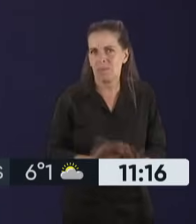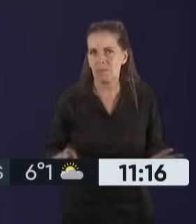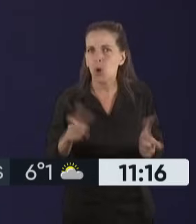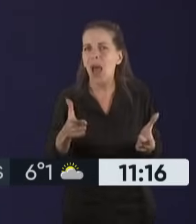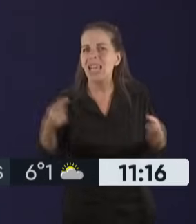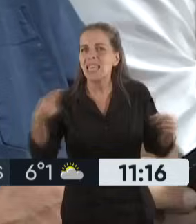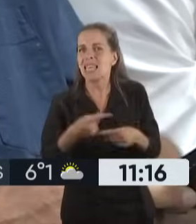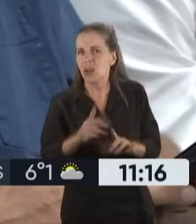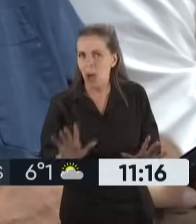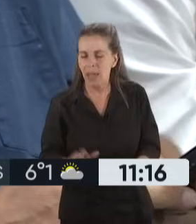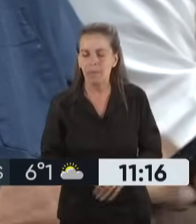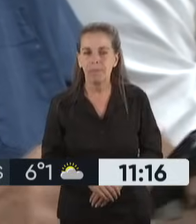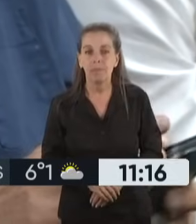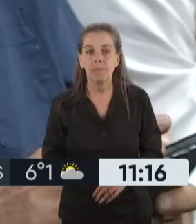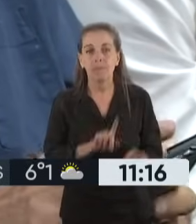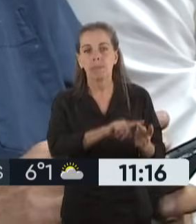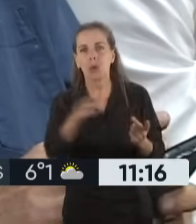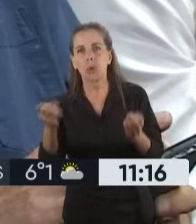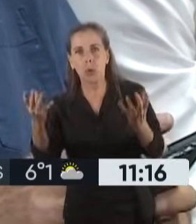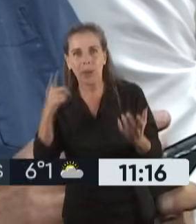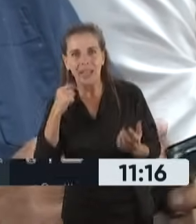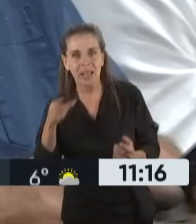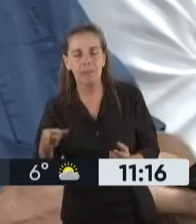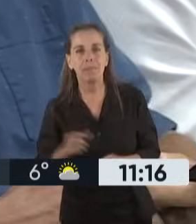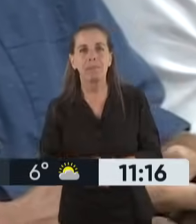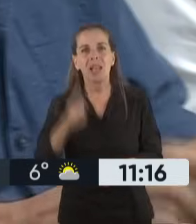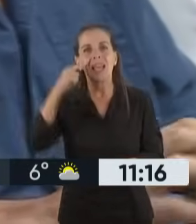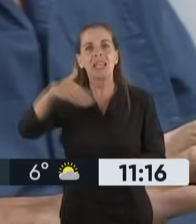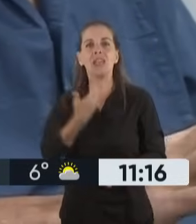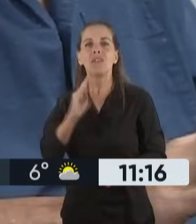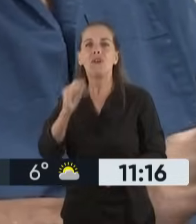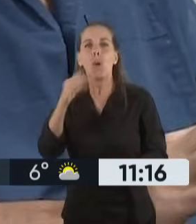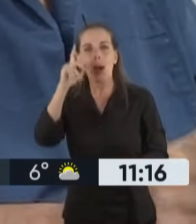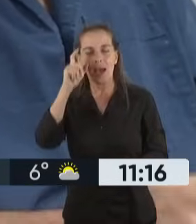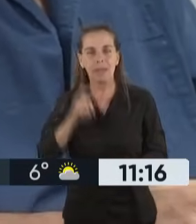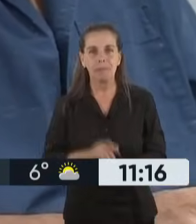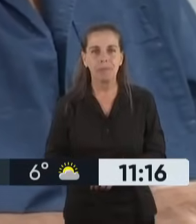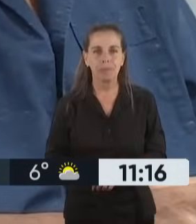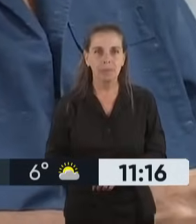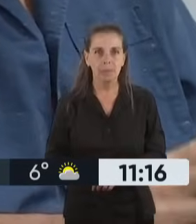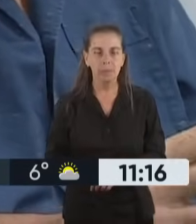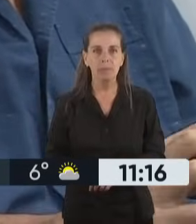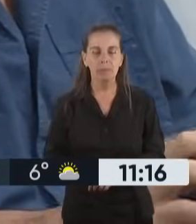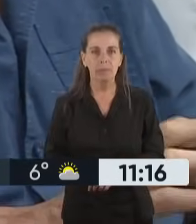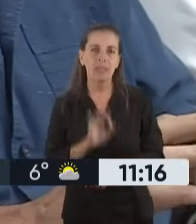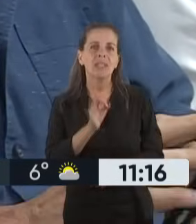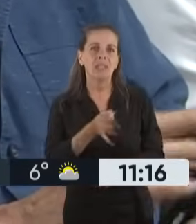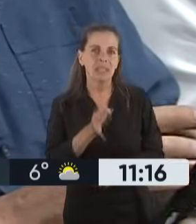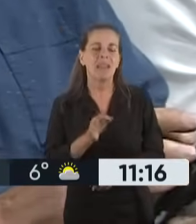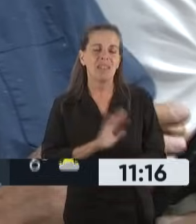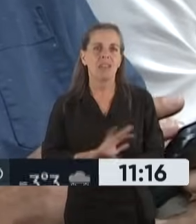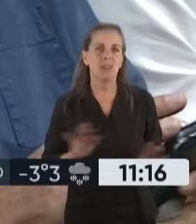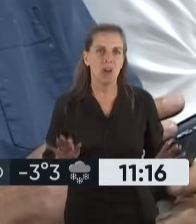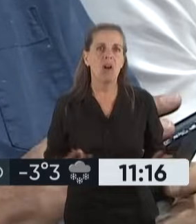¿Qué tal, Manuel? ¿Cómo Eduardo andás? Menegazzi de Infobae. Buen día. Bueno, teniendo en cuenta que